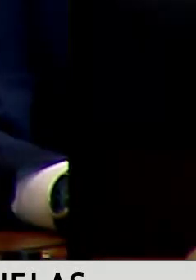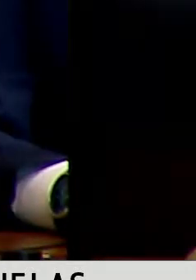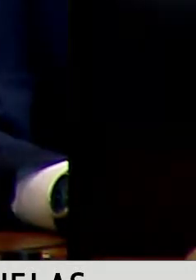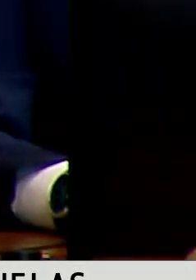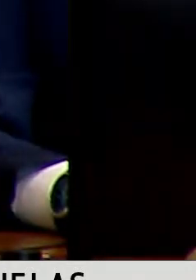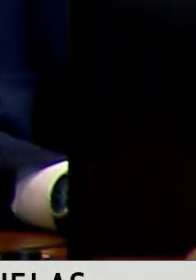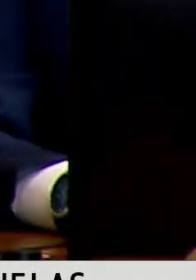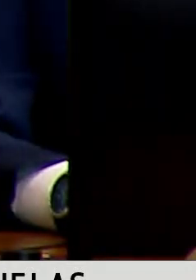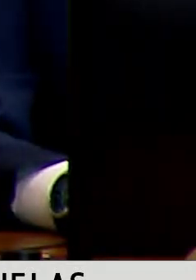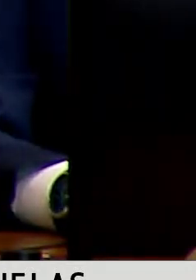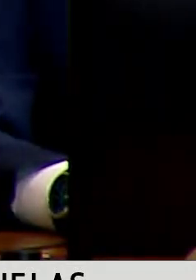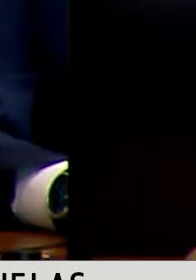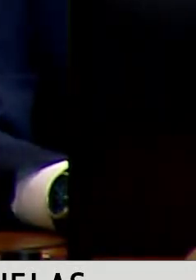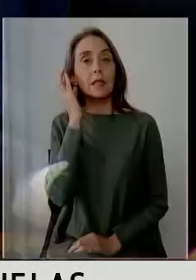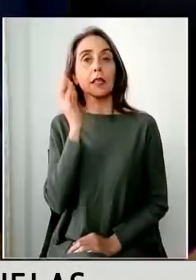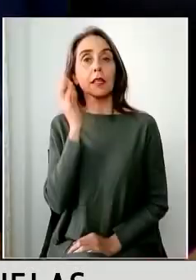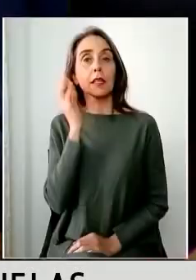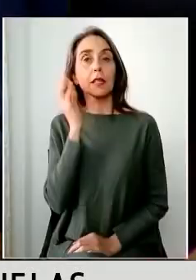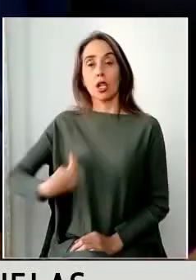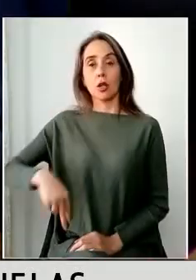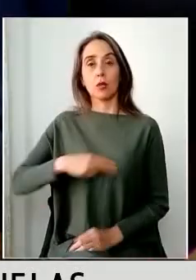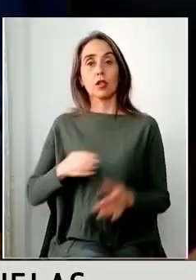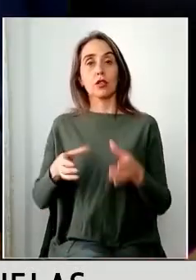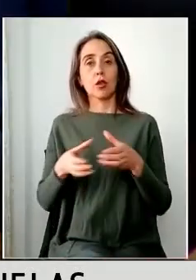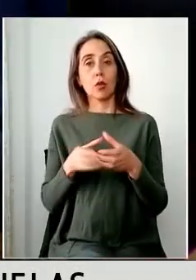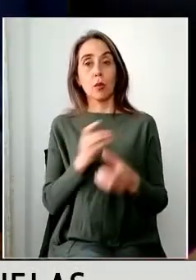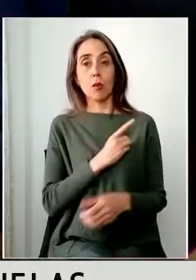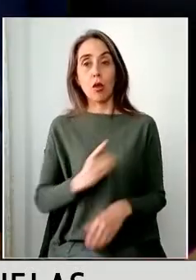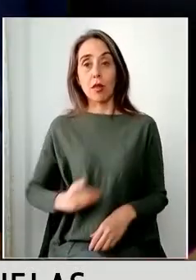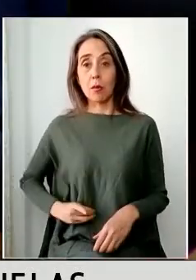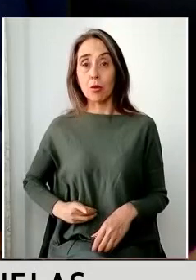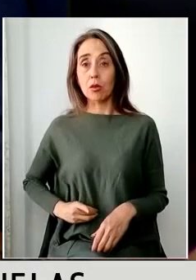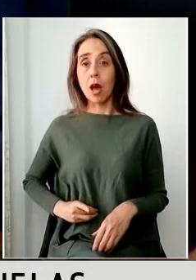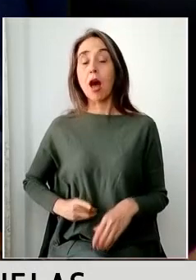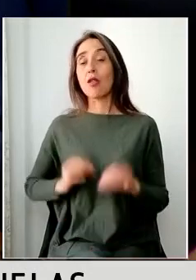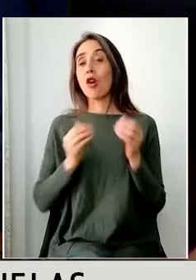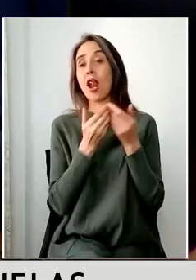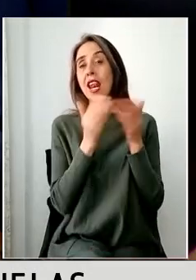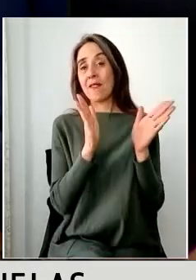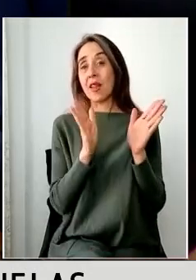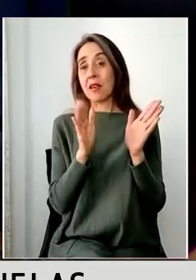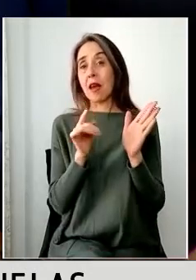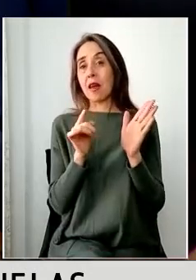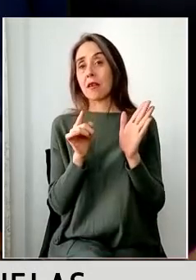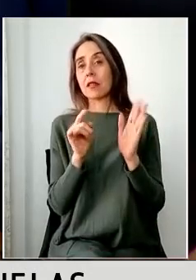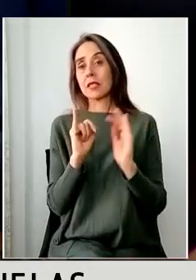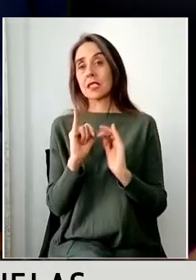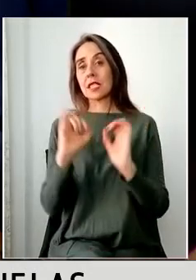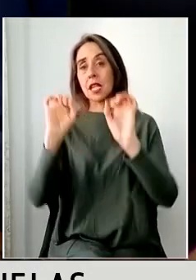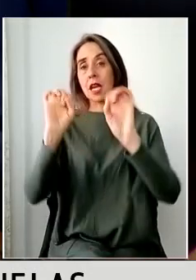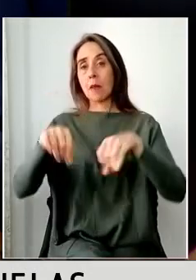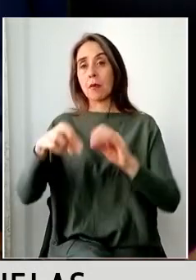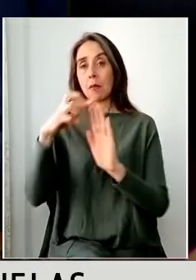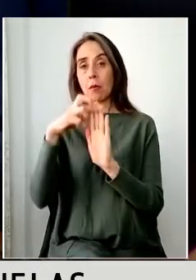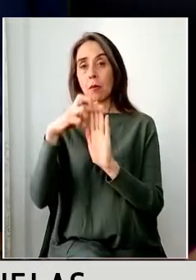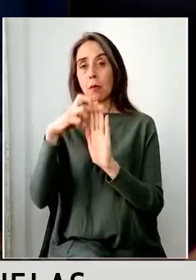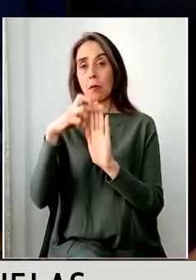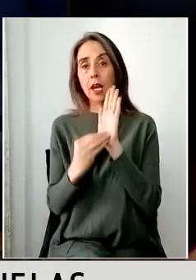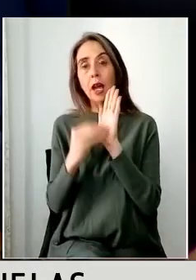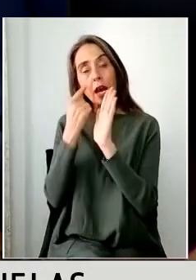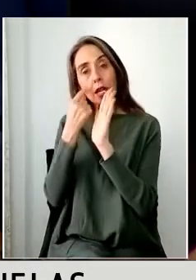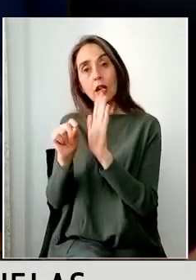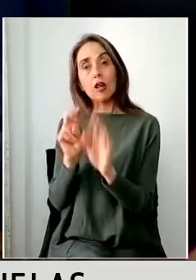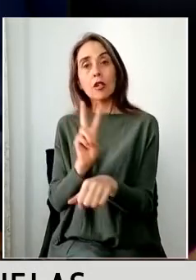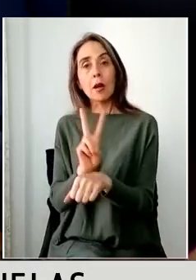Bueno, nosotros como bancada liberal vamos a aprobar este proyecto que reconoce la pedagogía impartida en